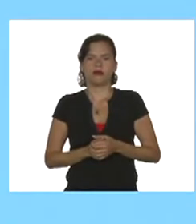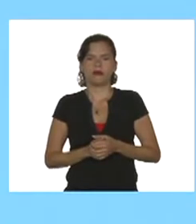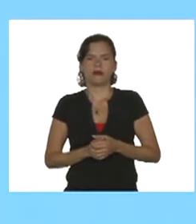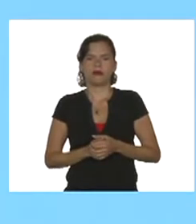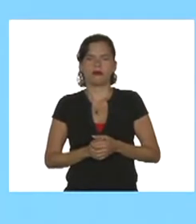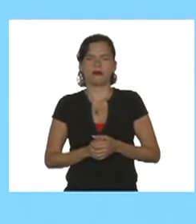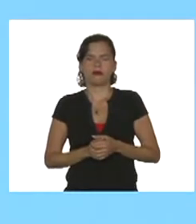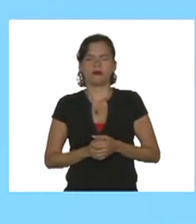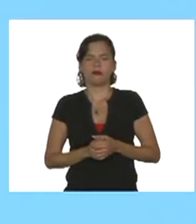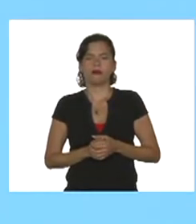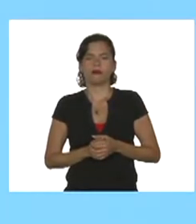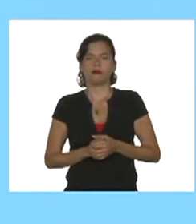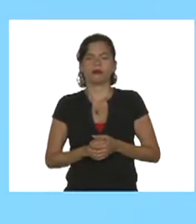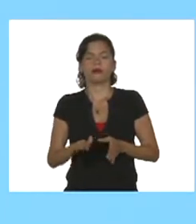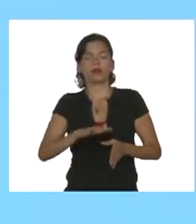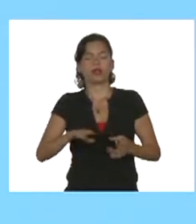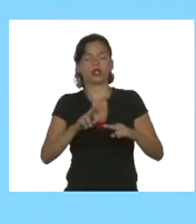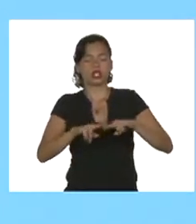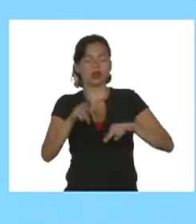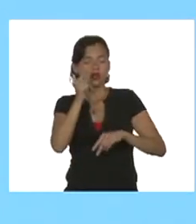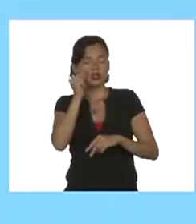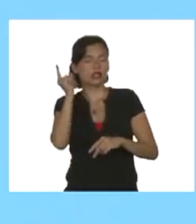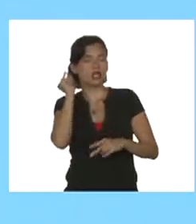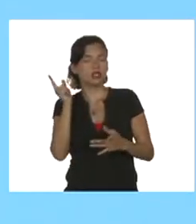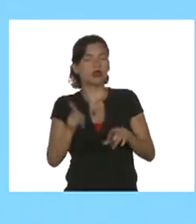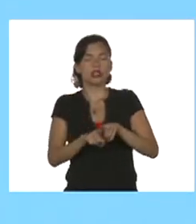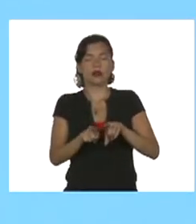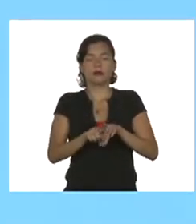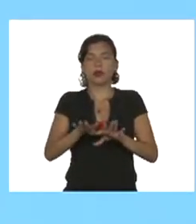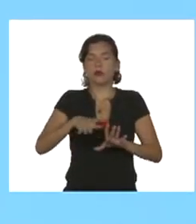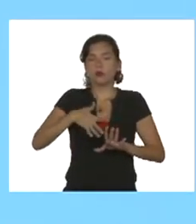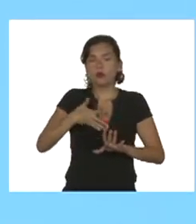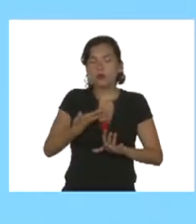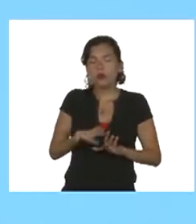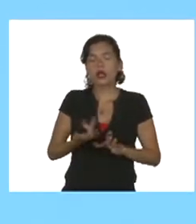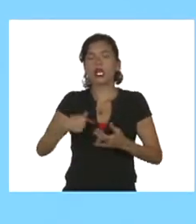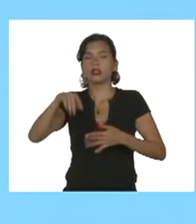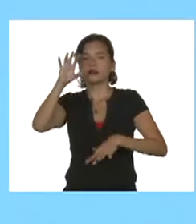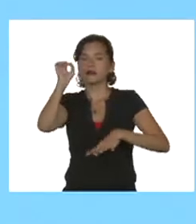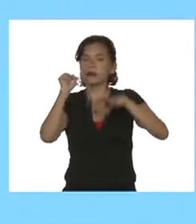Y a donde las niñas y niños puedan adquirir también